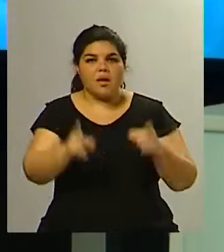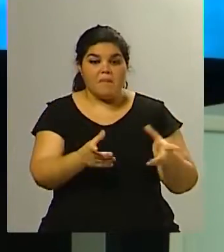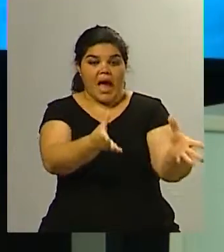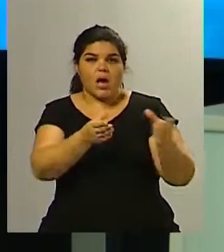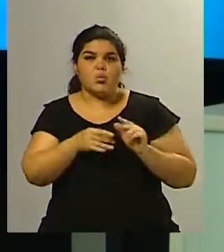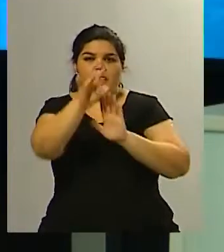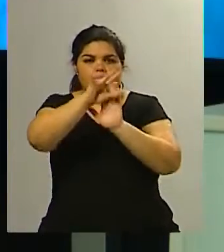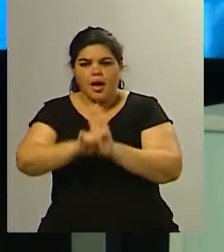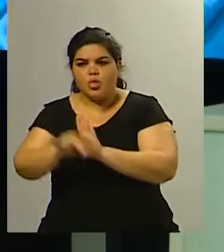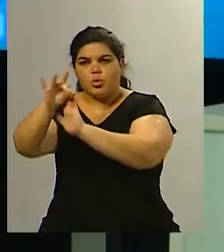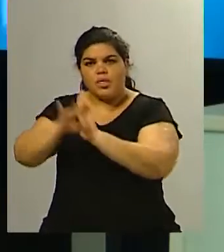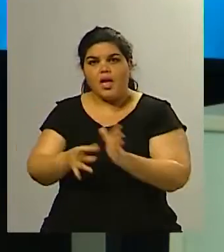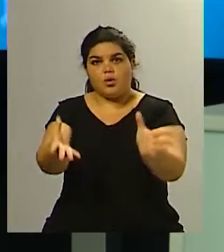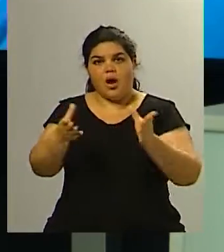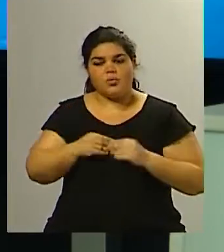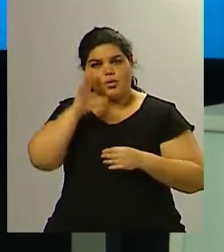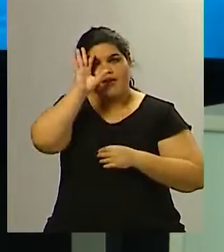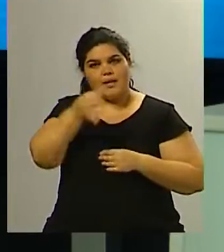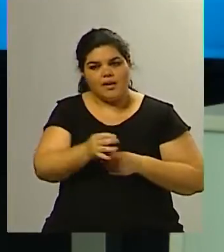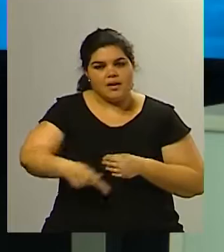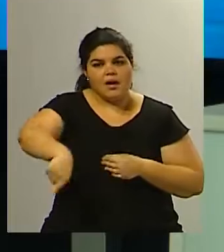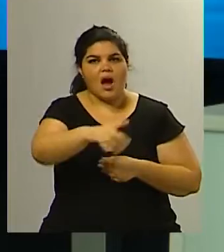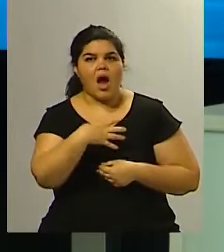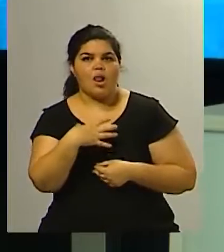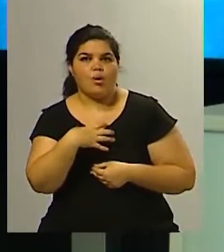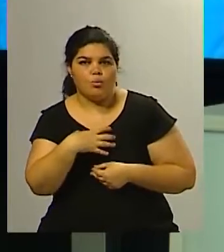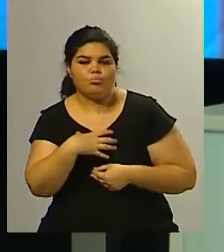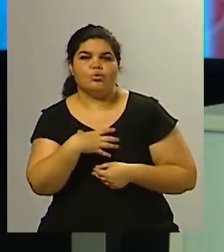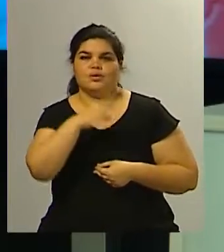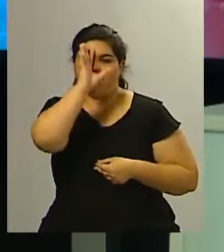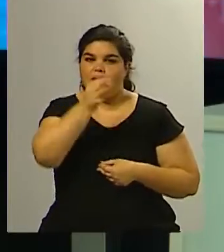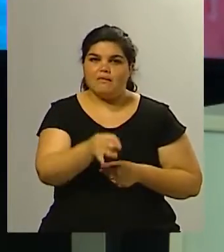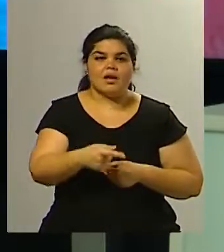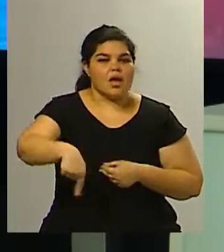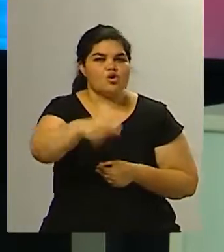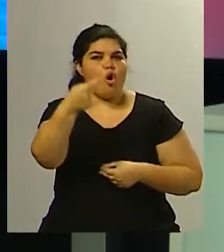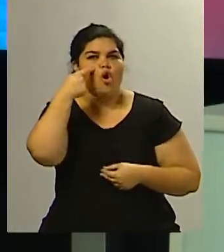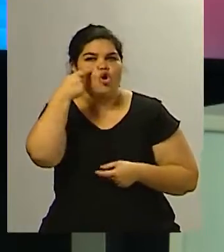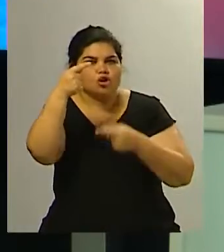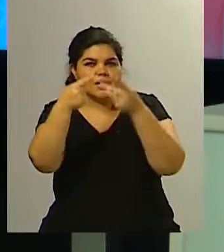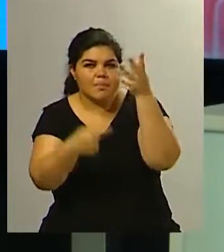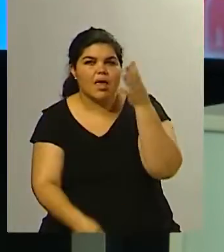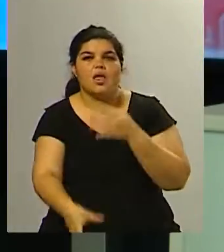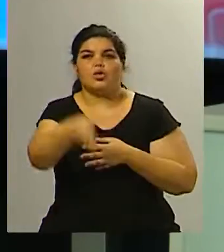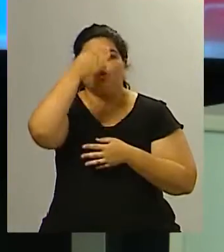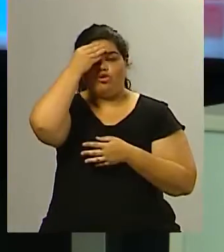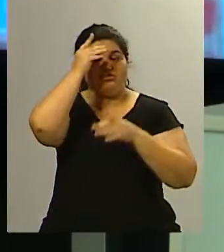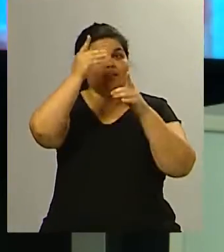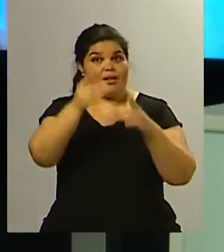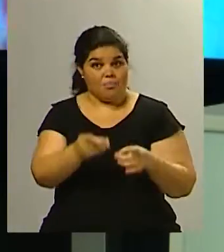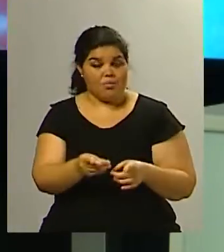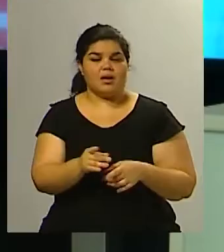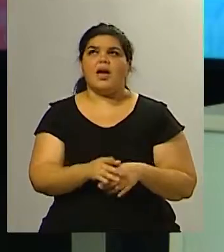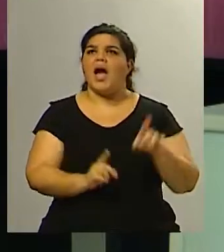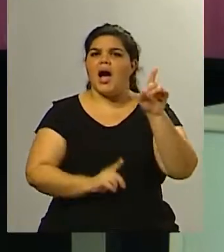a analizar cómo está el rendimiento de los chicos a nivel de conocimiento y mejorar esas instancias que por ahí